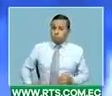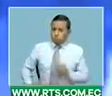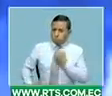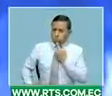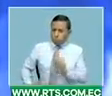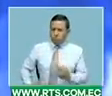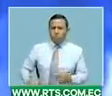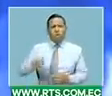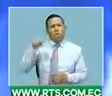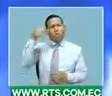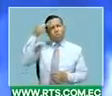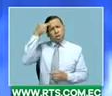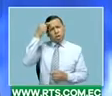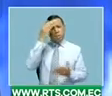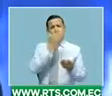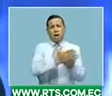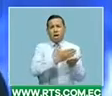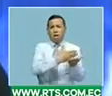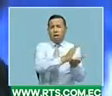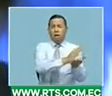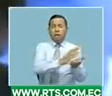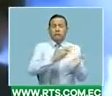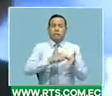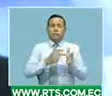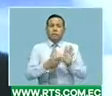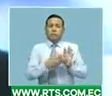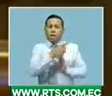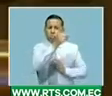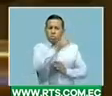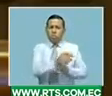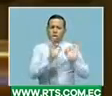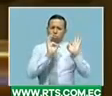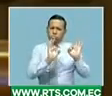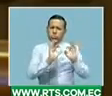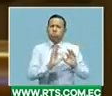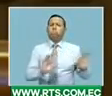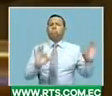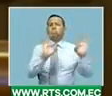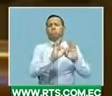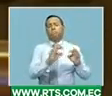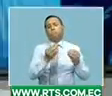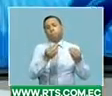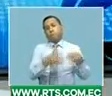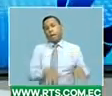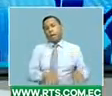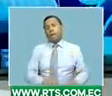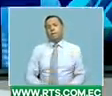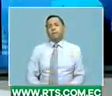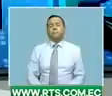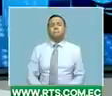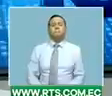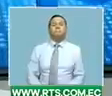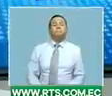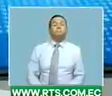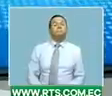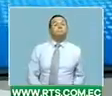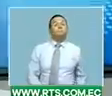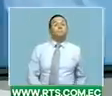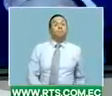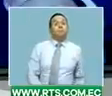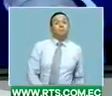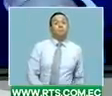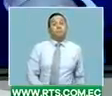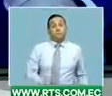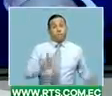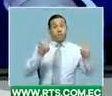Rombo, pierde una importante funcionaria. Informó Javier Rosero. En ese sentido, el presidente de la